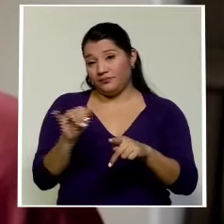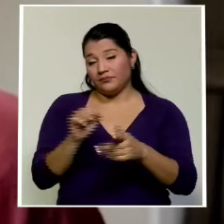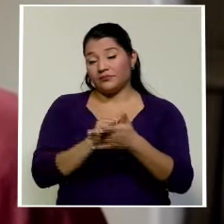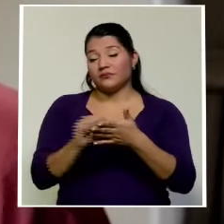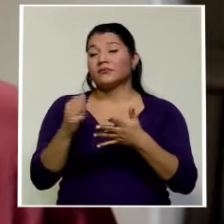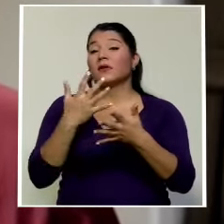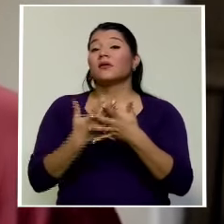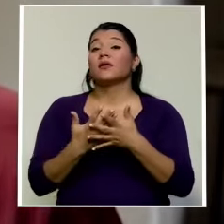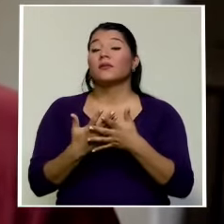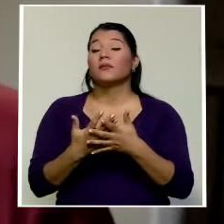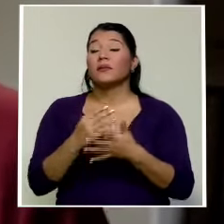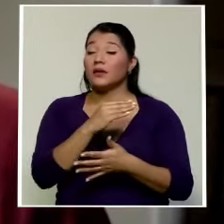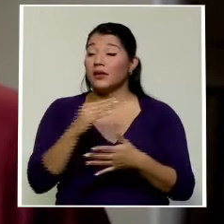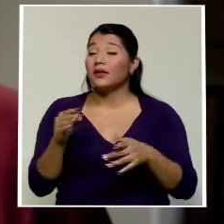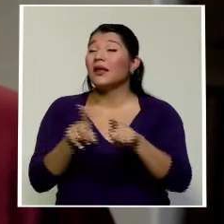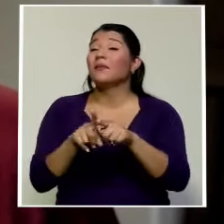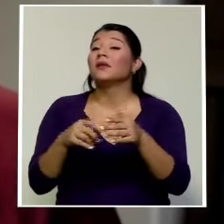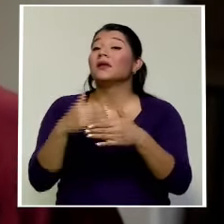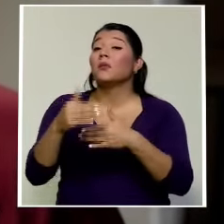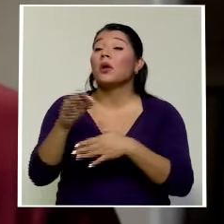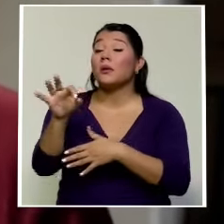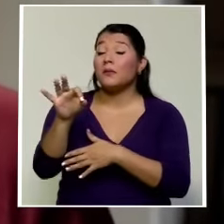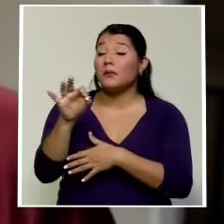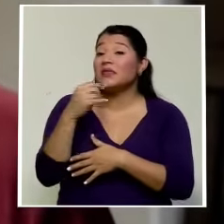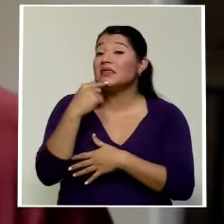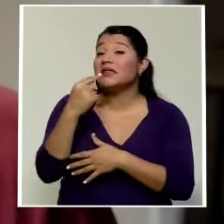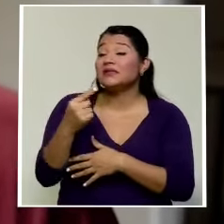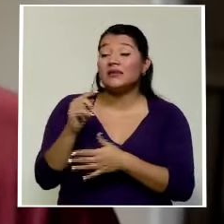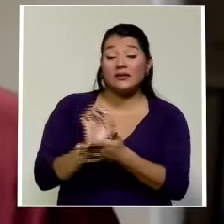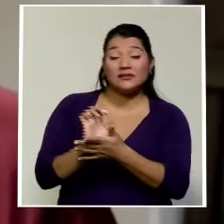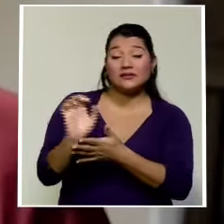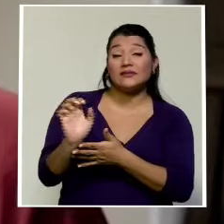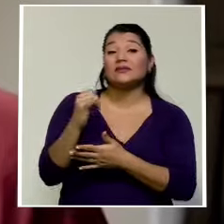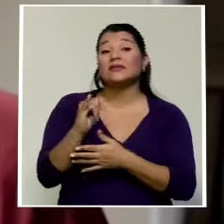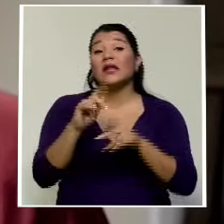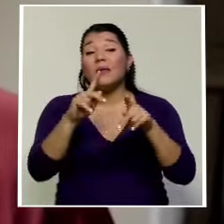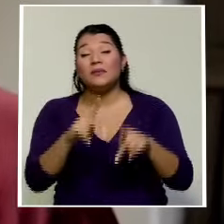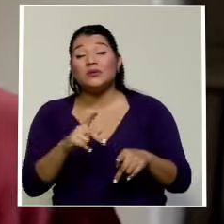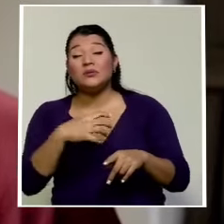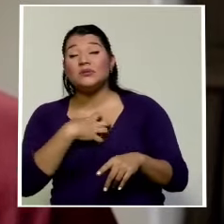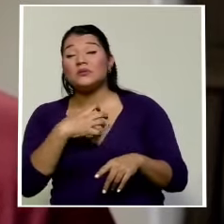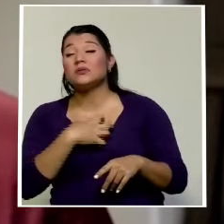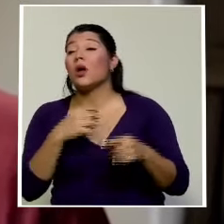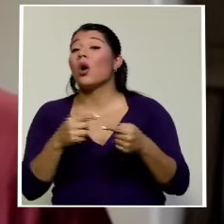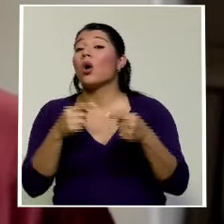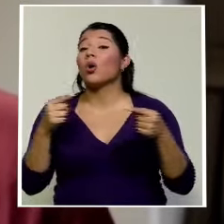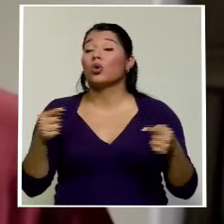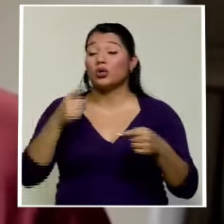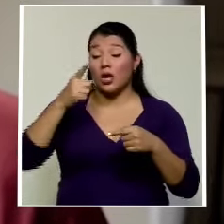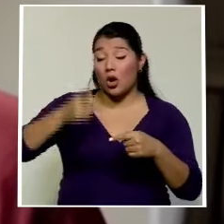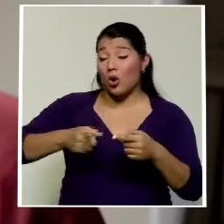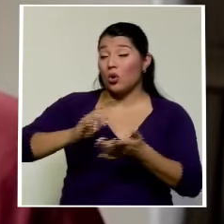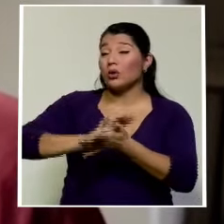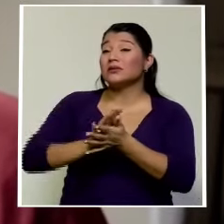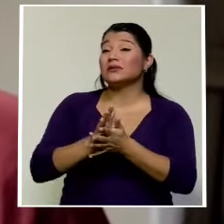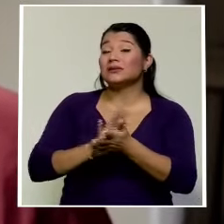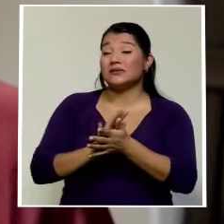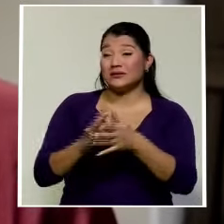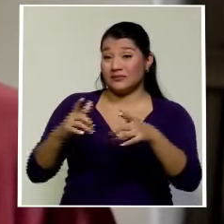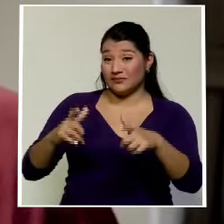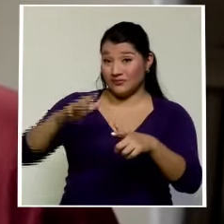Sebastián. Adicionalmente, nos indican que están rechazando las apelaciones y los recursos que presentamos contra la orden que habían girado la semana